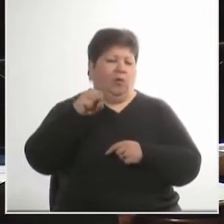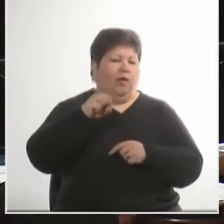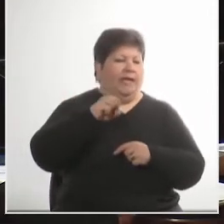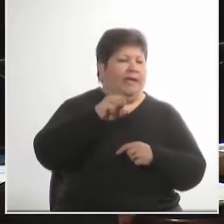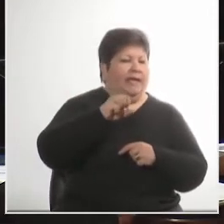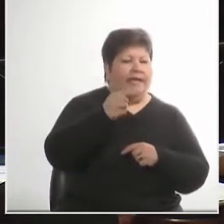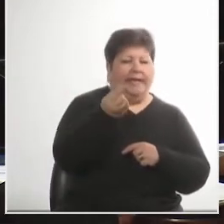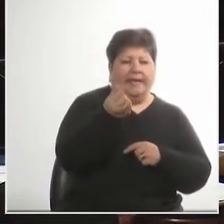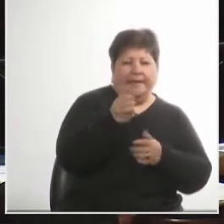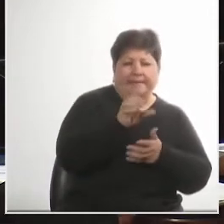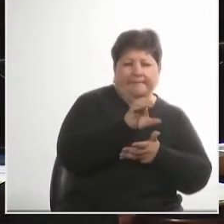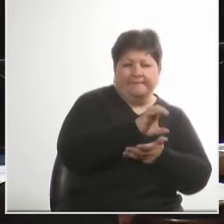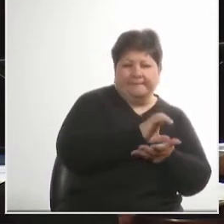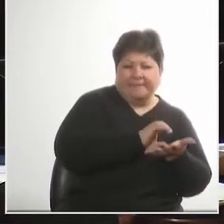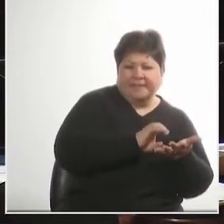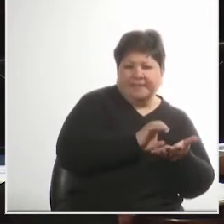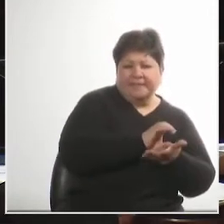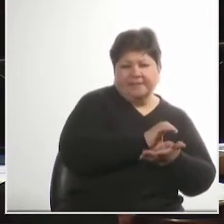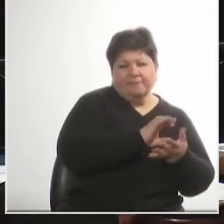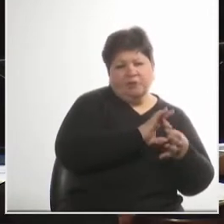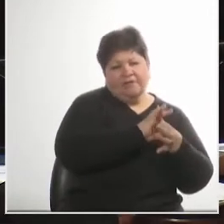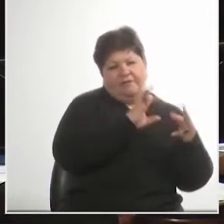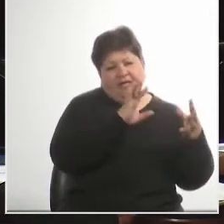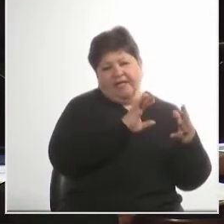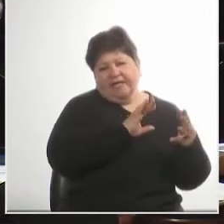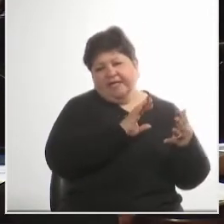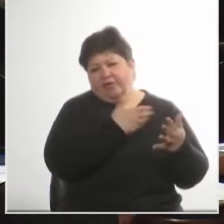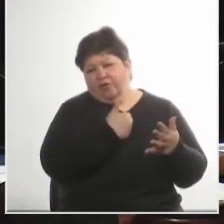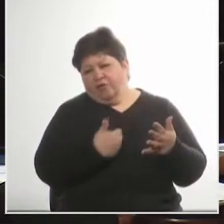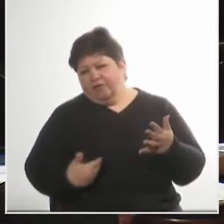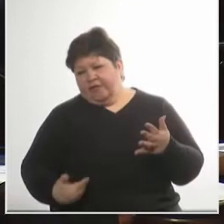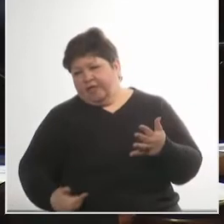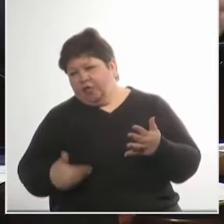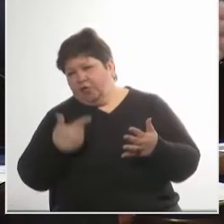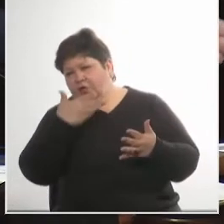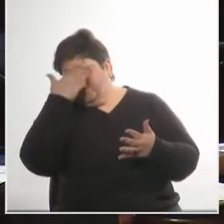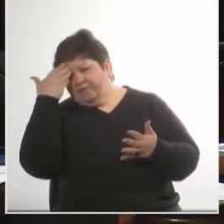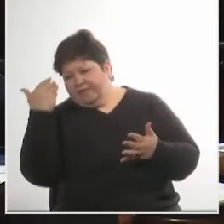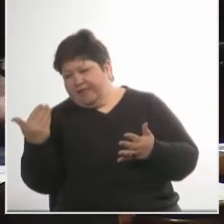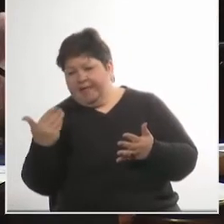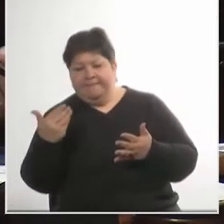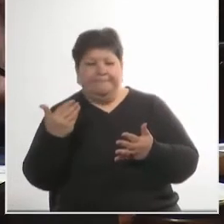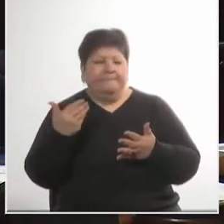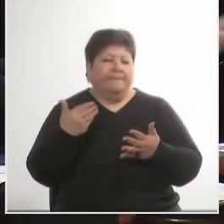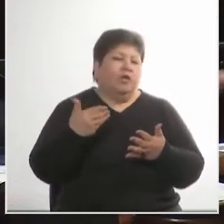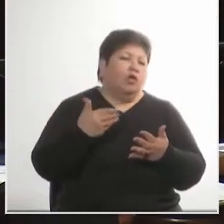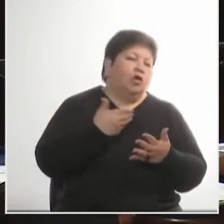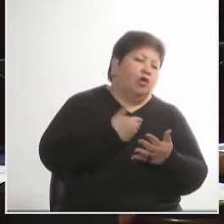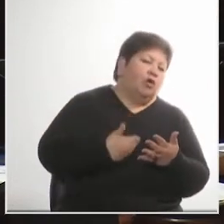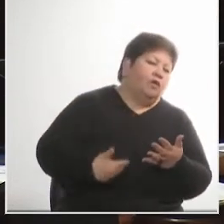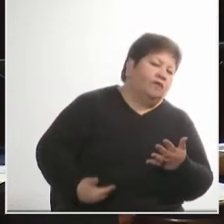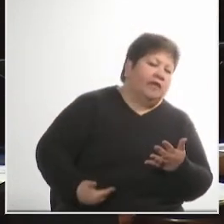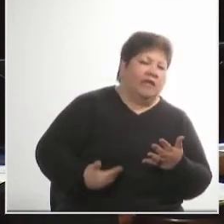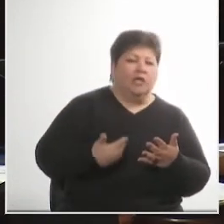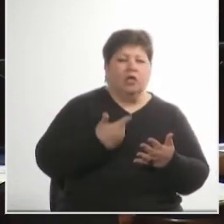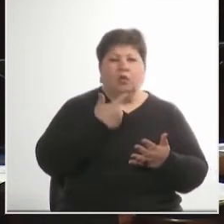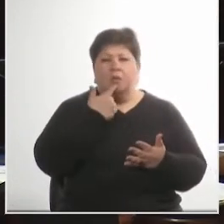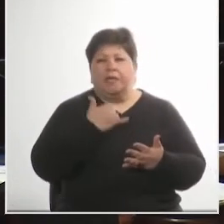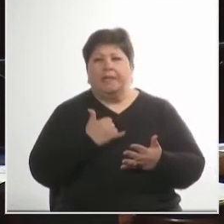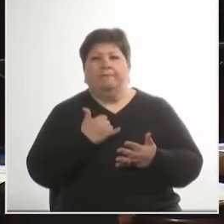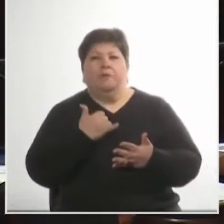liberal, de gobiernos de izquierda a gobiernos presuntamente de derecha o de derecha,